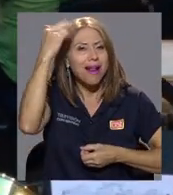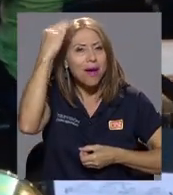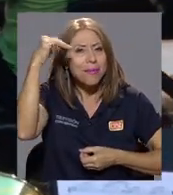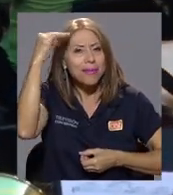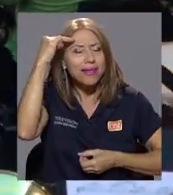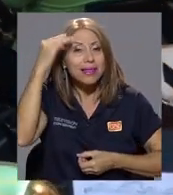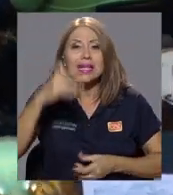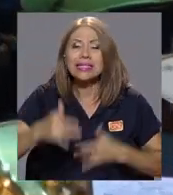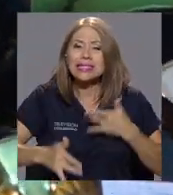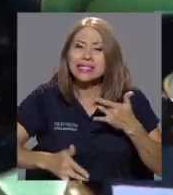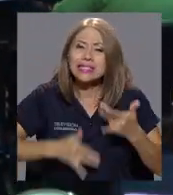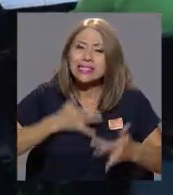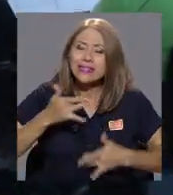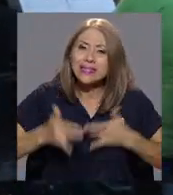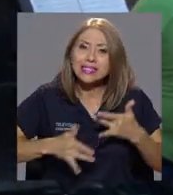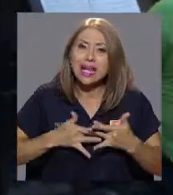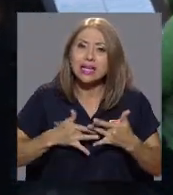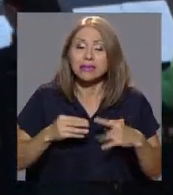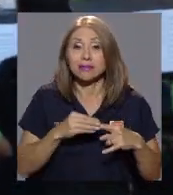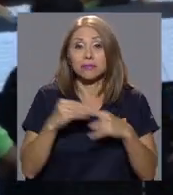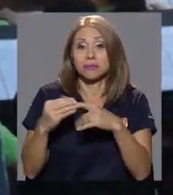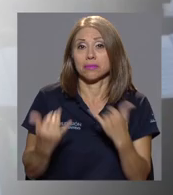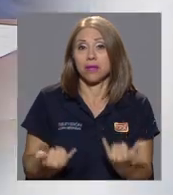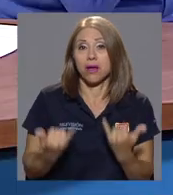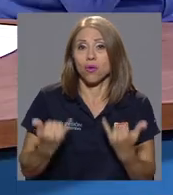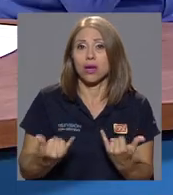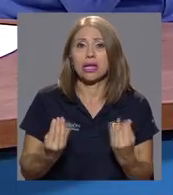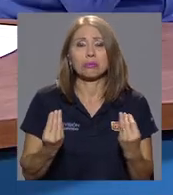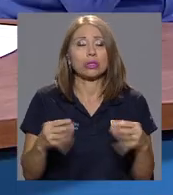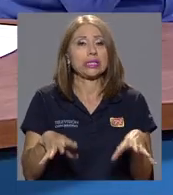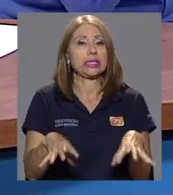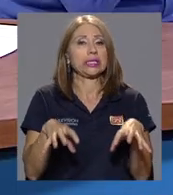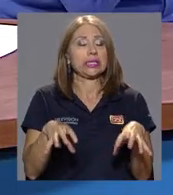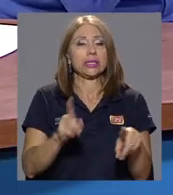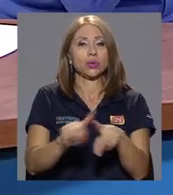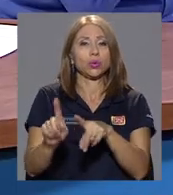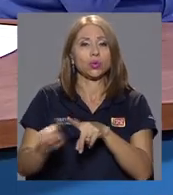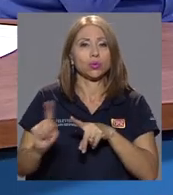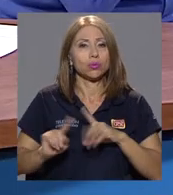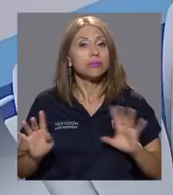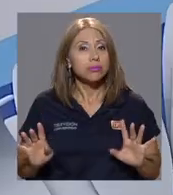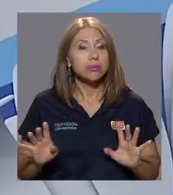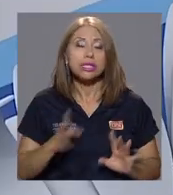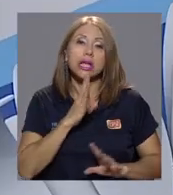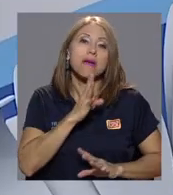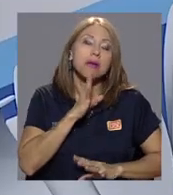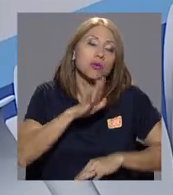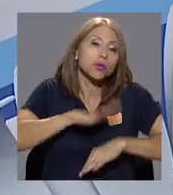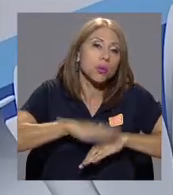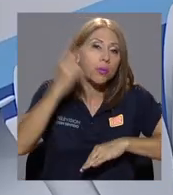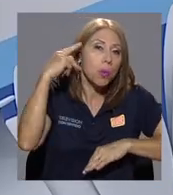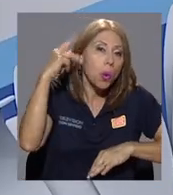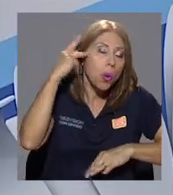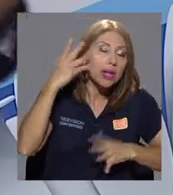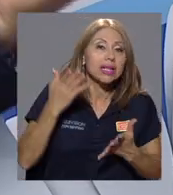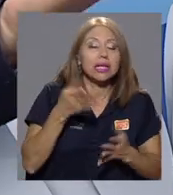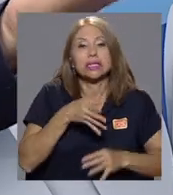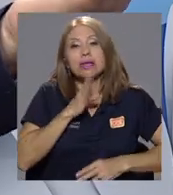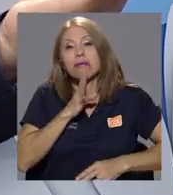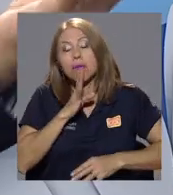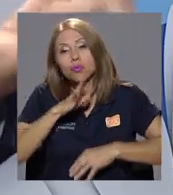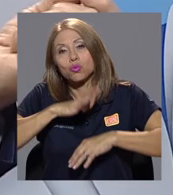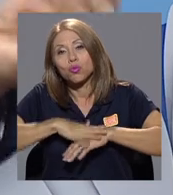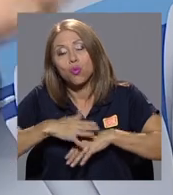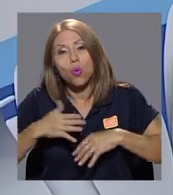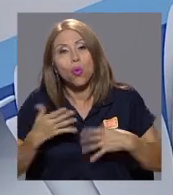sensibilizar sobre todo ahora que hay tanto tanta tensión desde todo punto de vista si hablamos de la política si hablamos de la